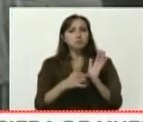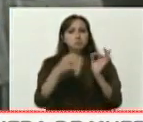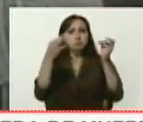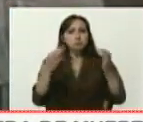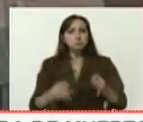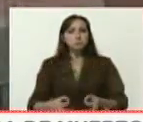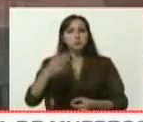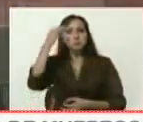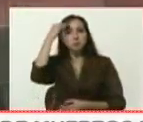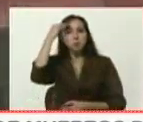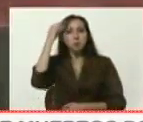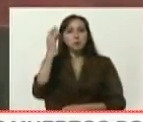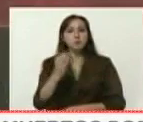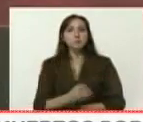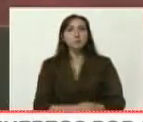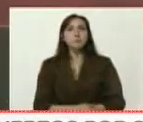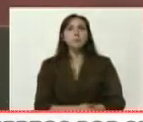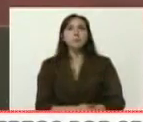Jorge Rodríguez!